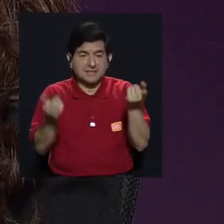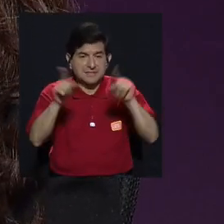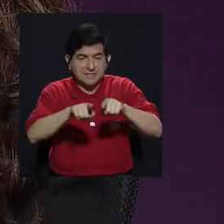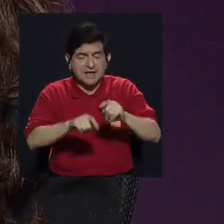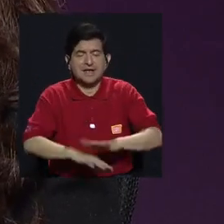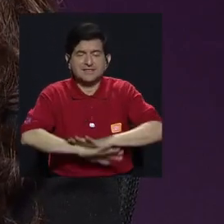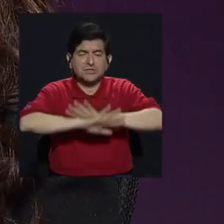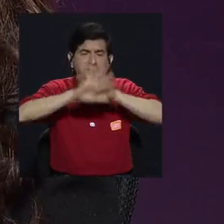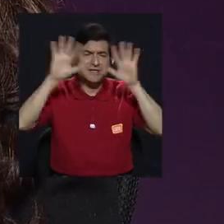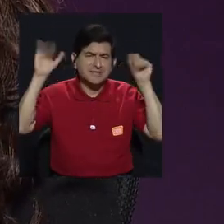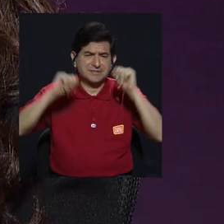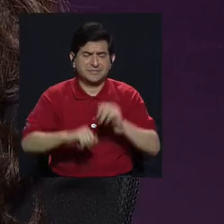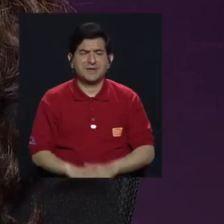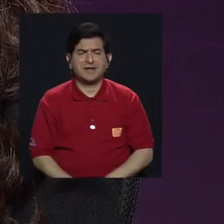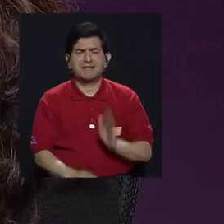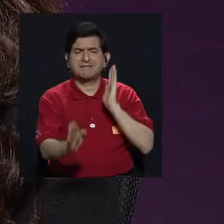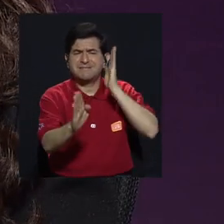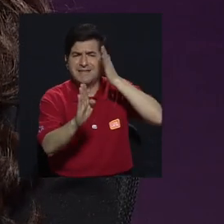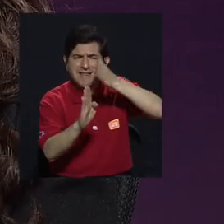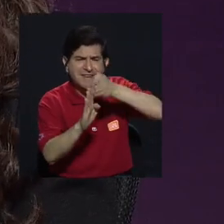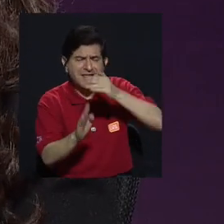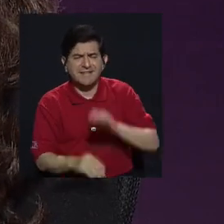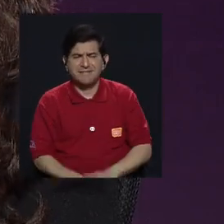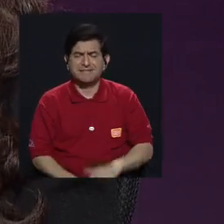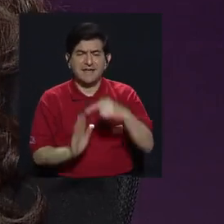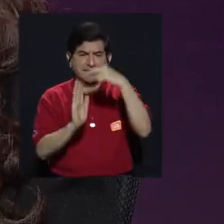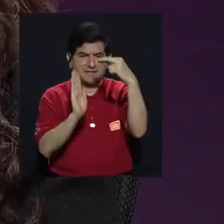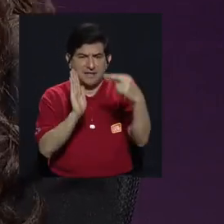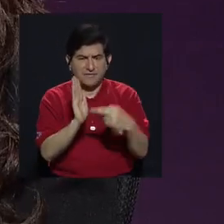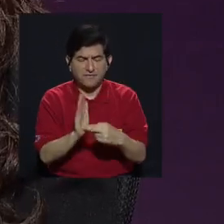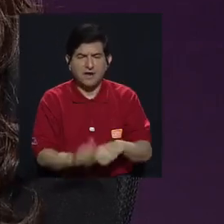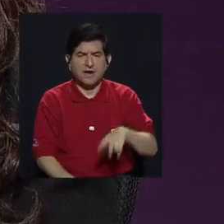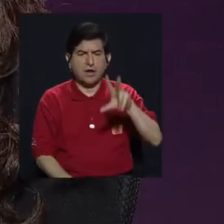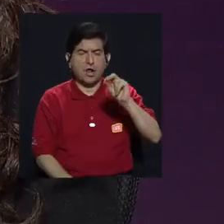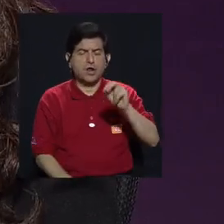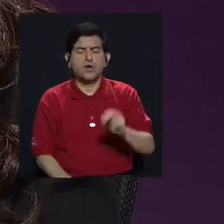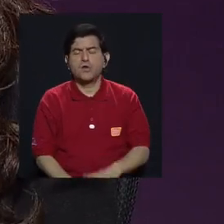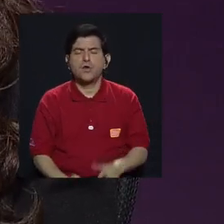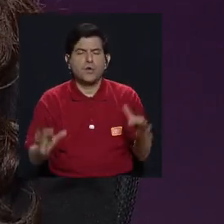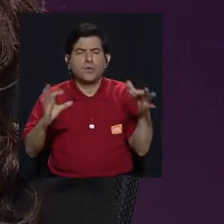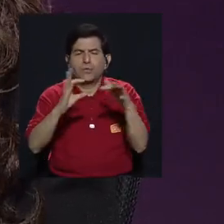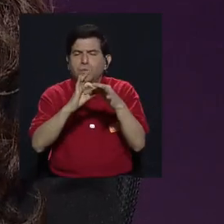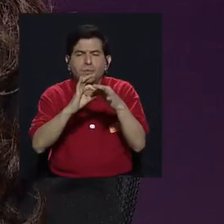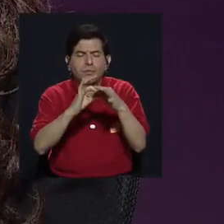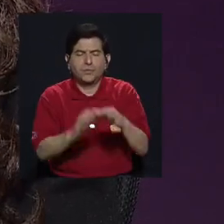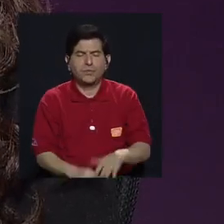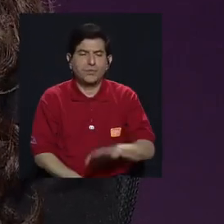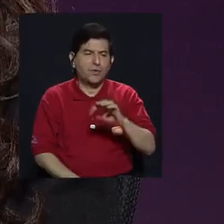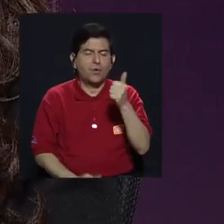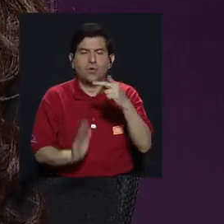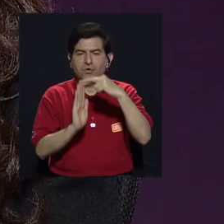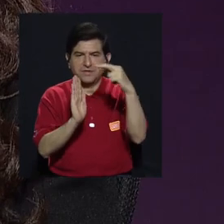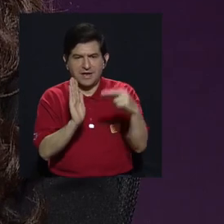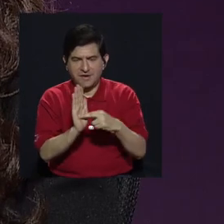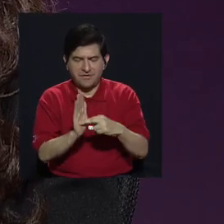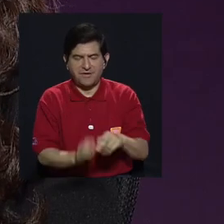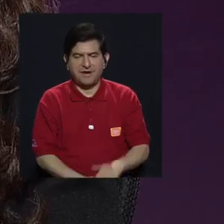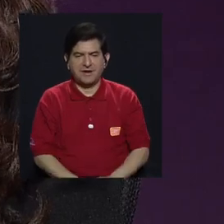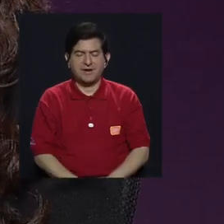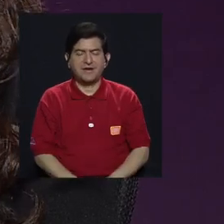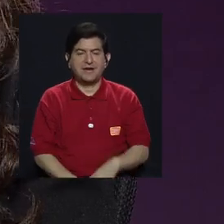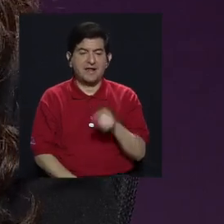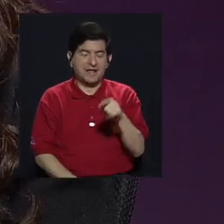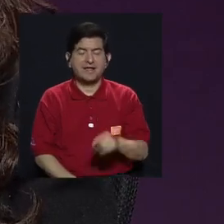radical, la transparencia, la lealtad, la regla del no apego. También tiene otra regla que se llama